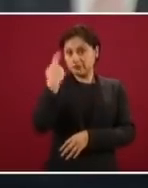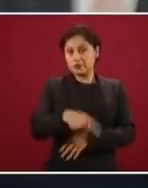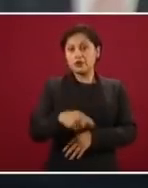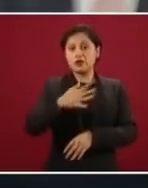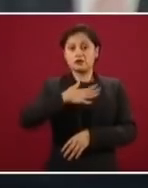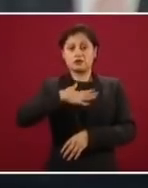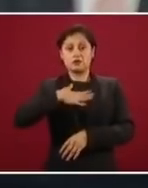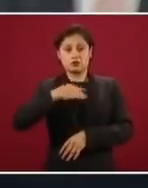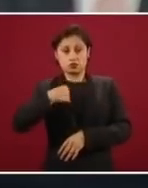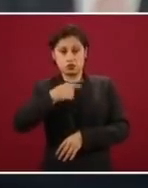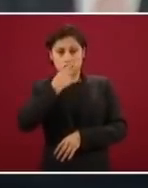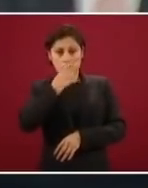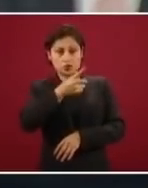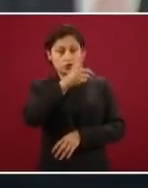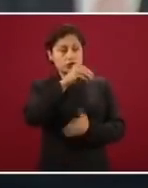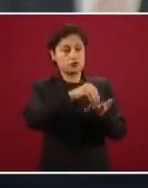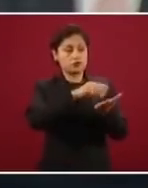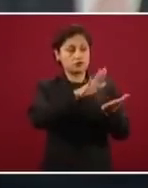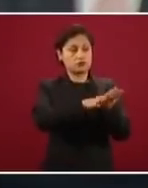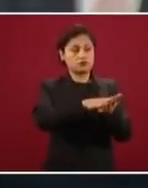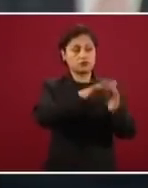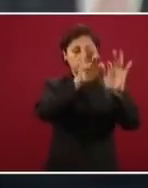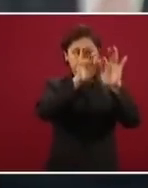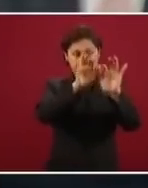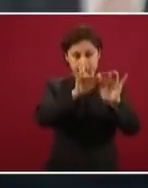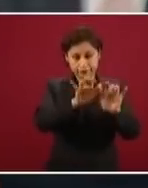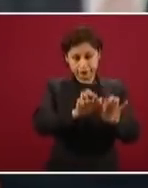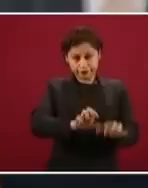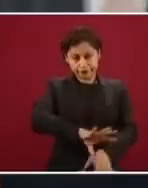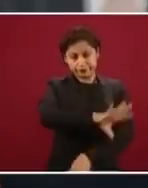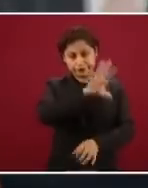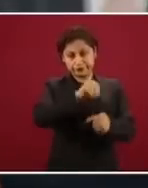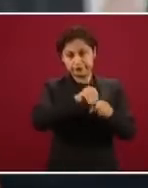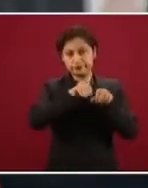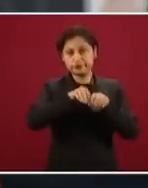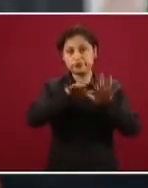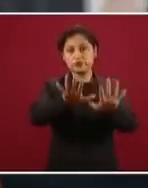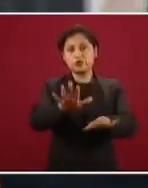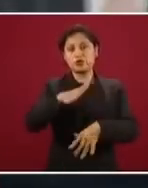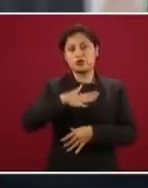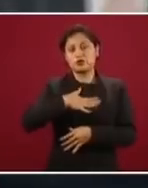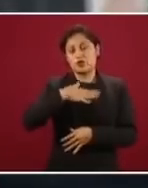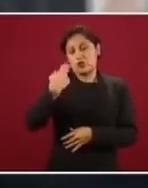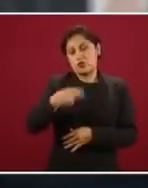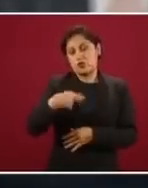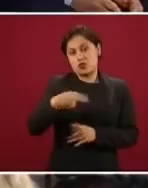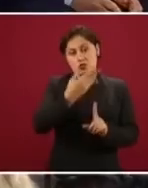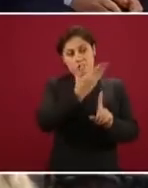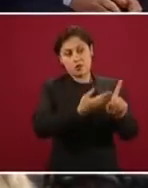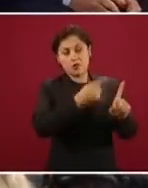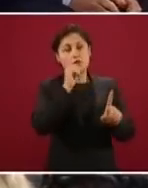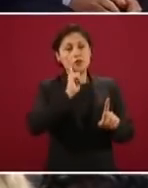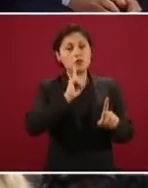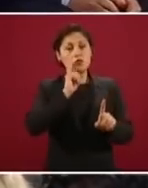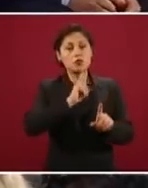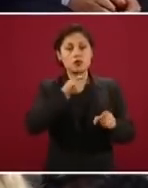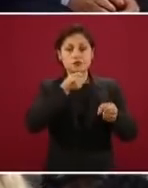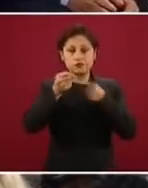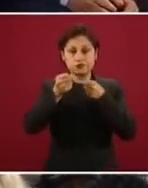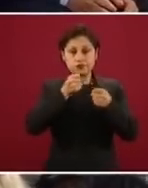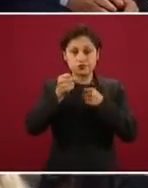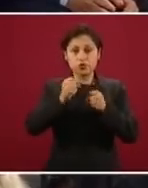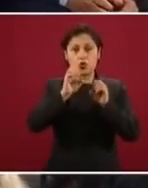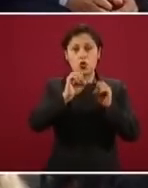dijera sin quitarlo en la coma no puedo decir el nombre de la reportera ni del medio pero se negaron